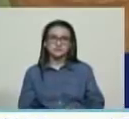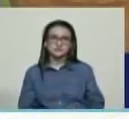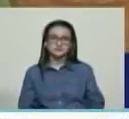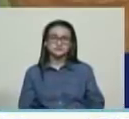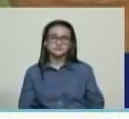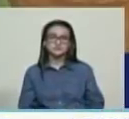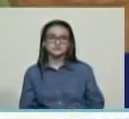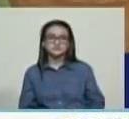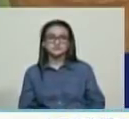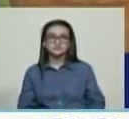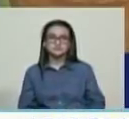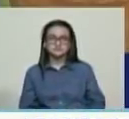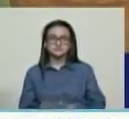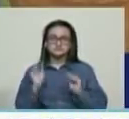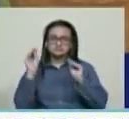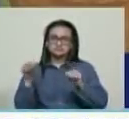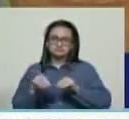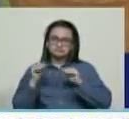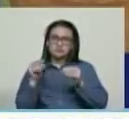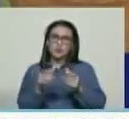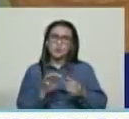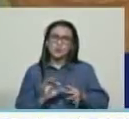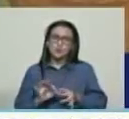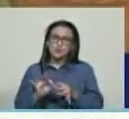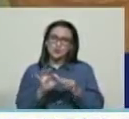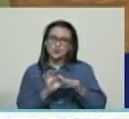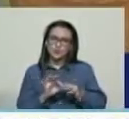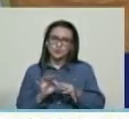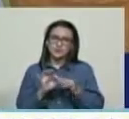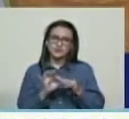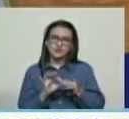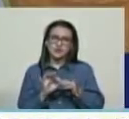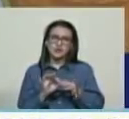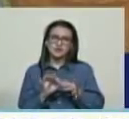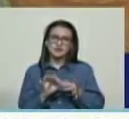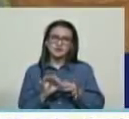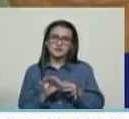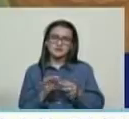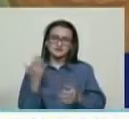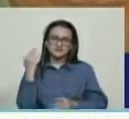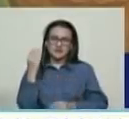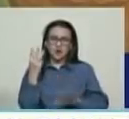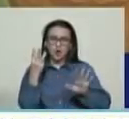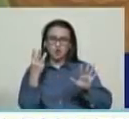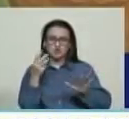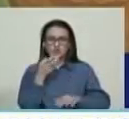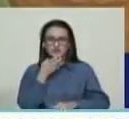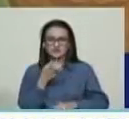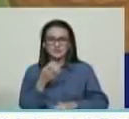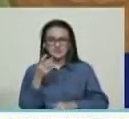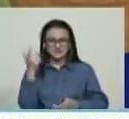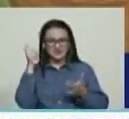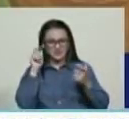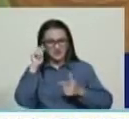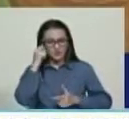Ese llamado a la unidad de nuestro querido comandante el 8 de diciembre hoy debe retumbar